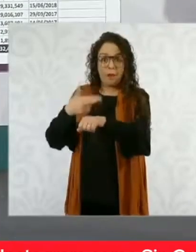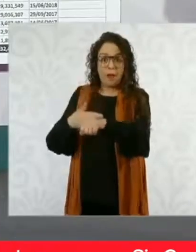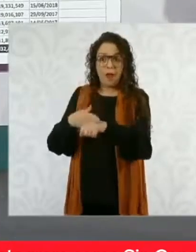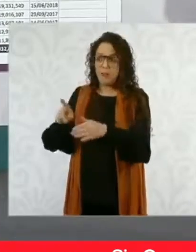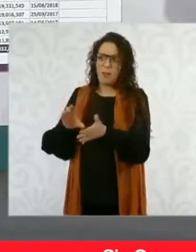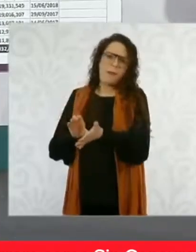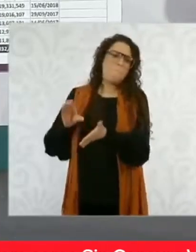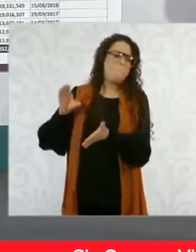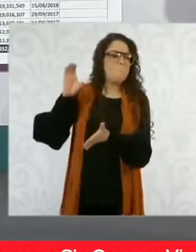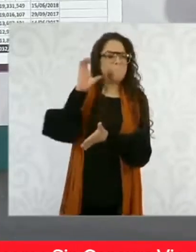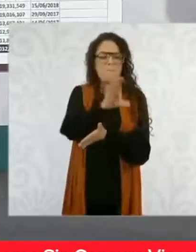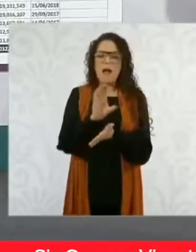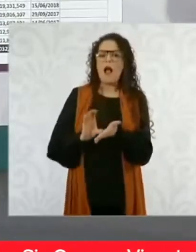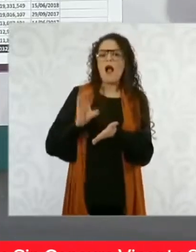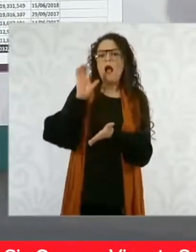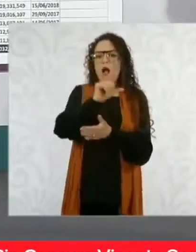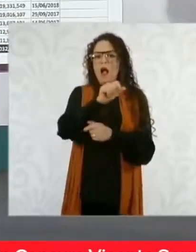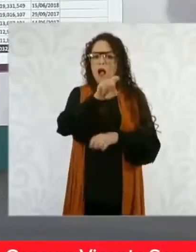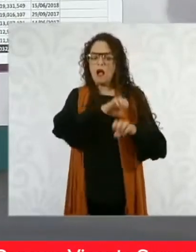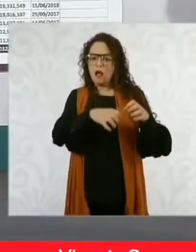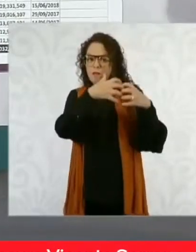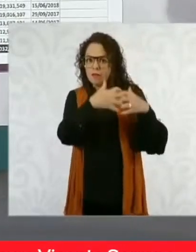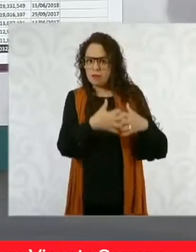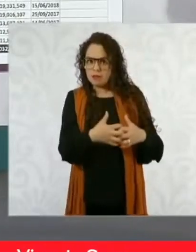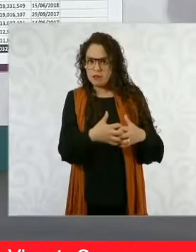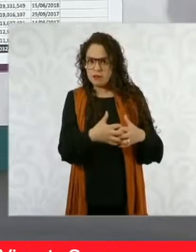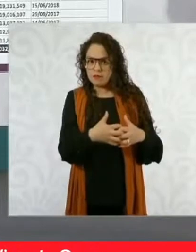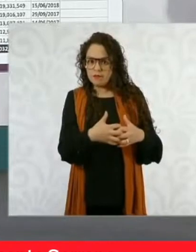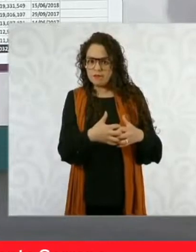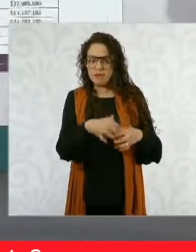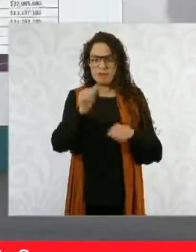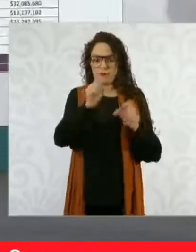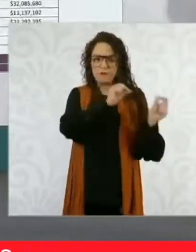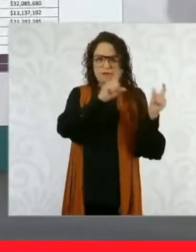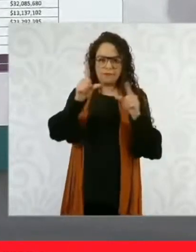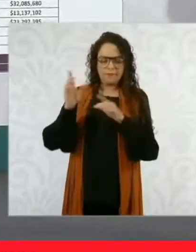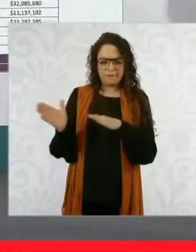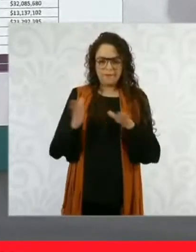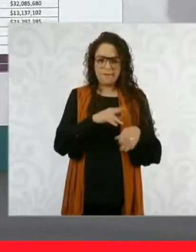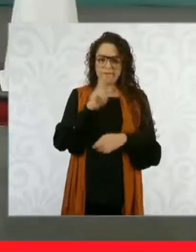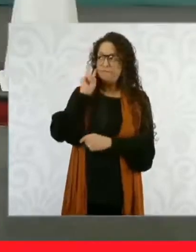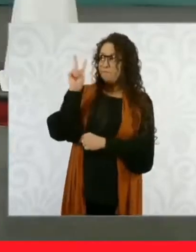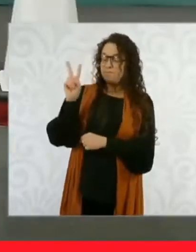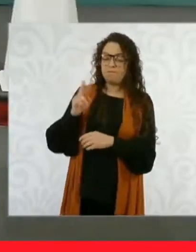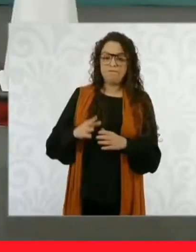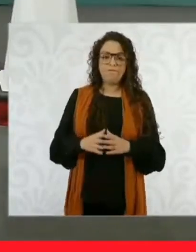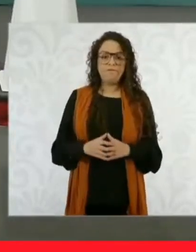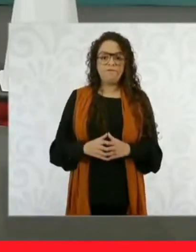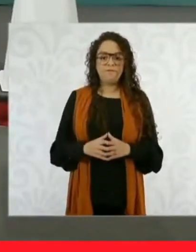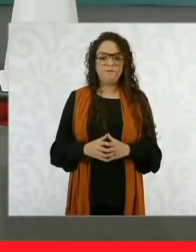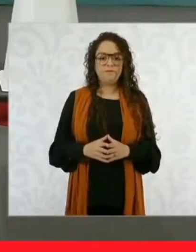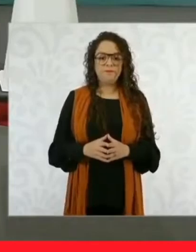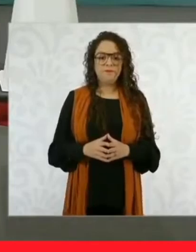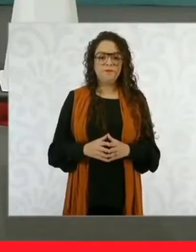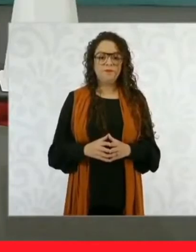propuso el sector trabajadores. La que sigue, por favor. En el caso del sector empresarial